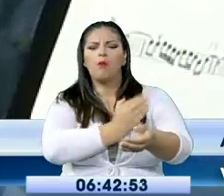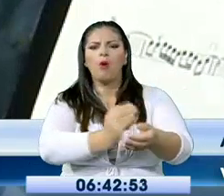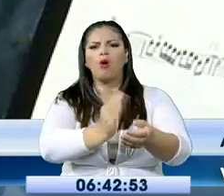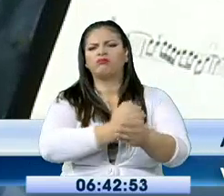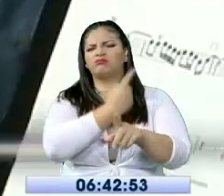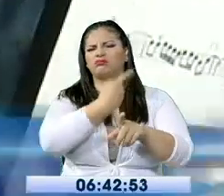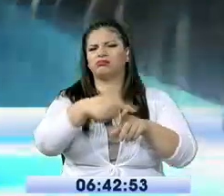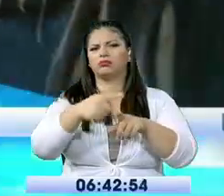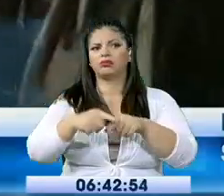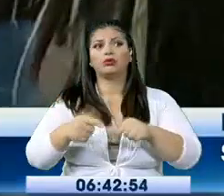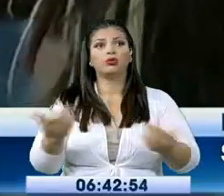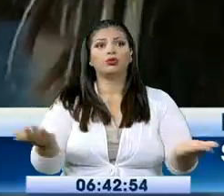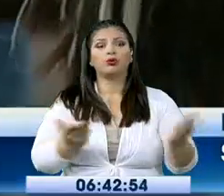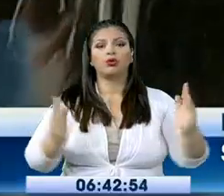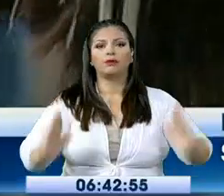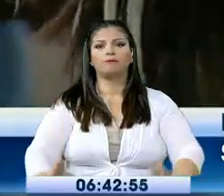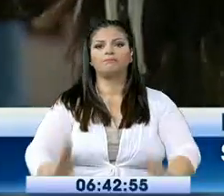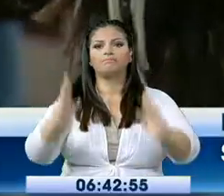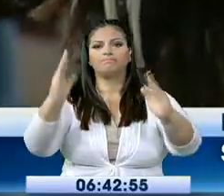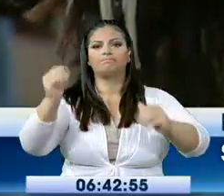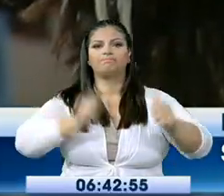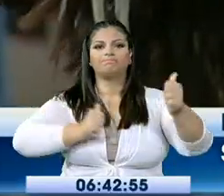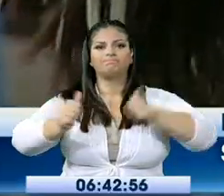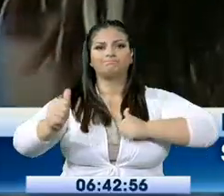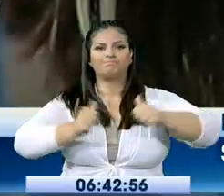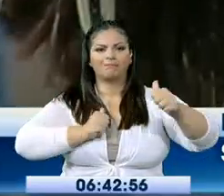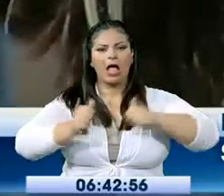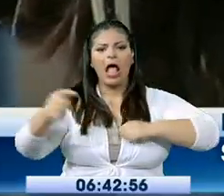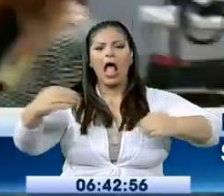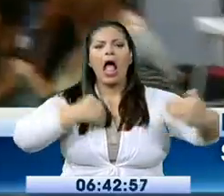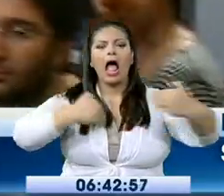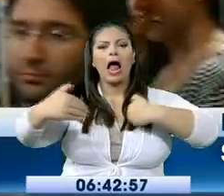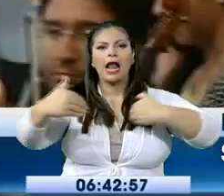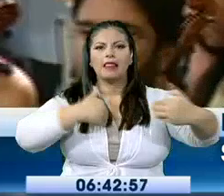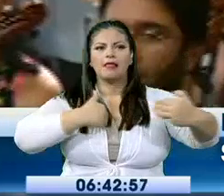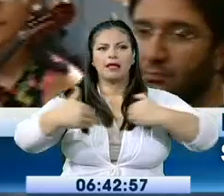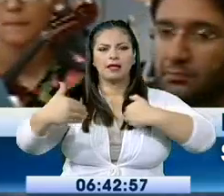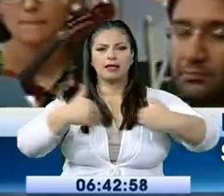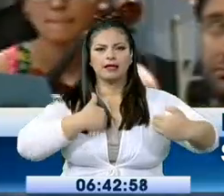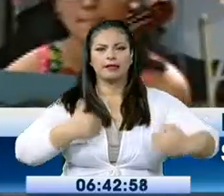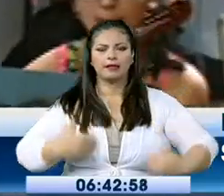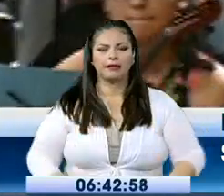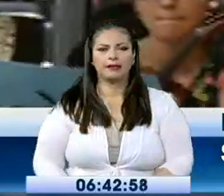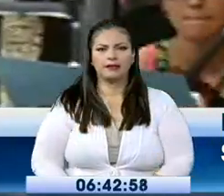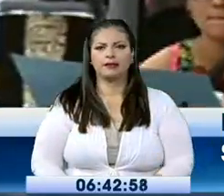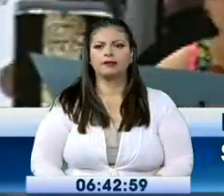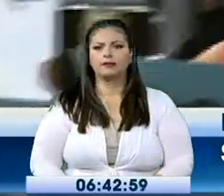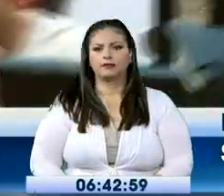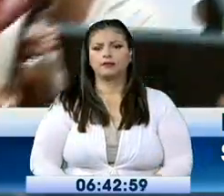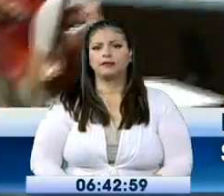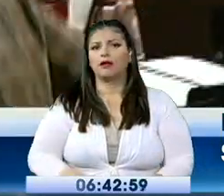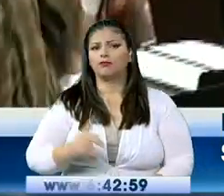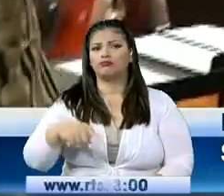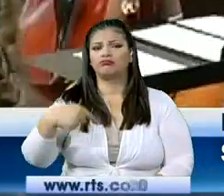sed el teatro Centro de arte donde se realizarán presentaciones regulares